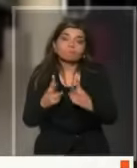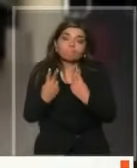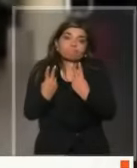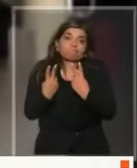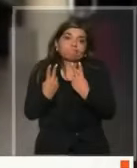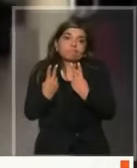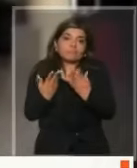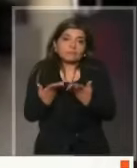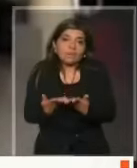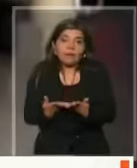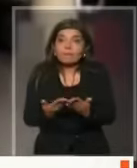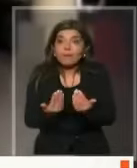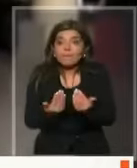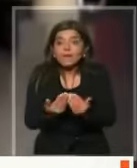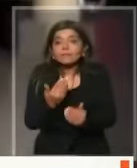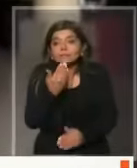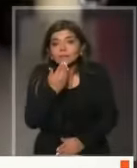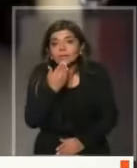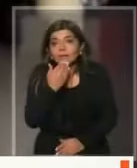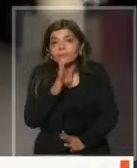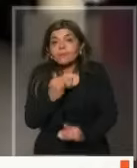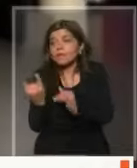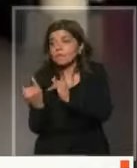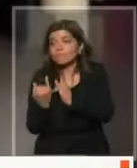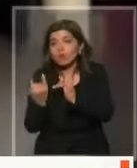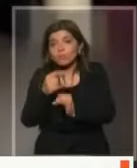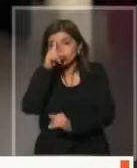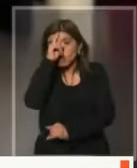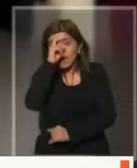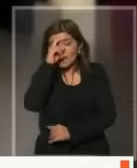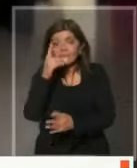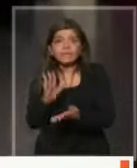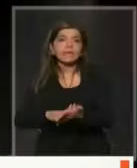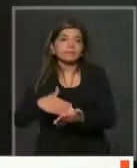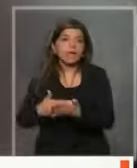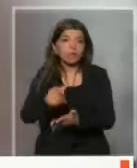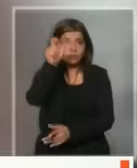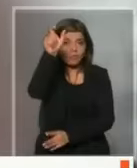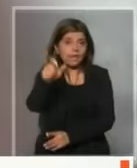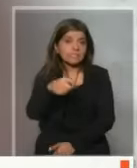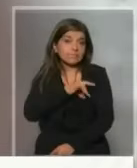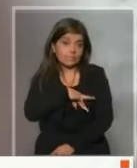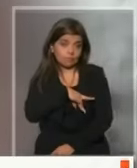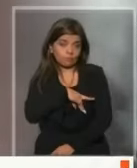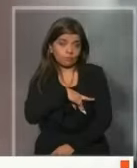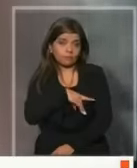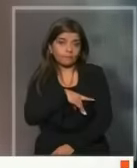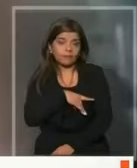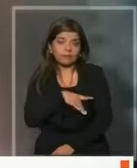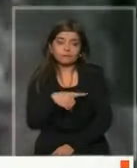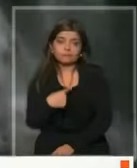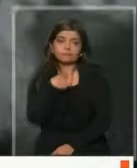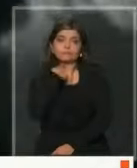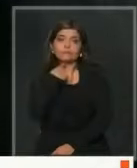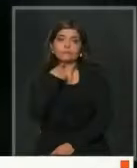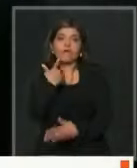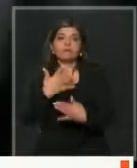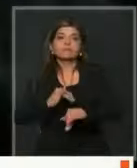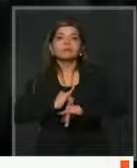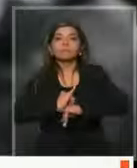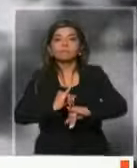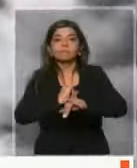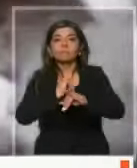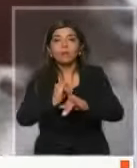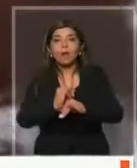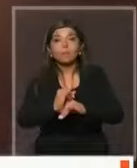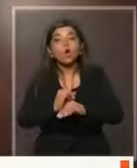y esperando también cualquier información de la clínica respecto de la salud de esta persona. Un trágico suceso que fue notificado por el mismo guía